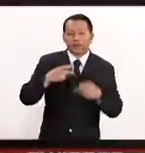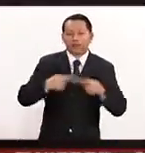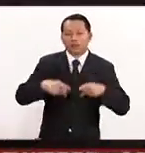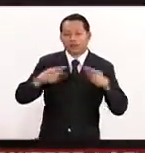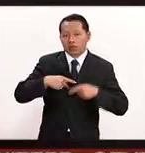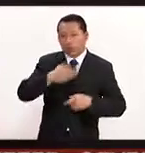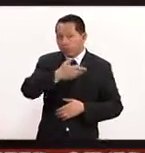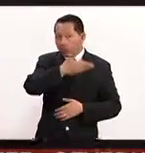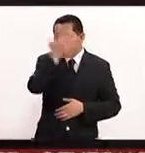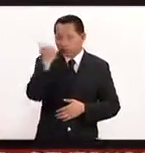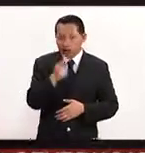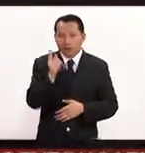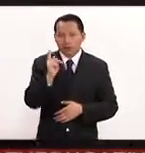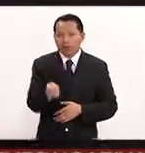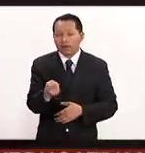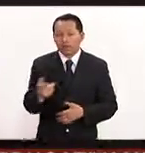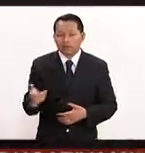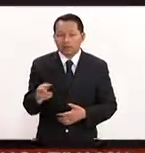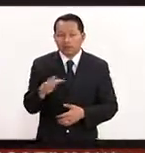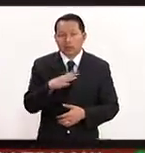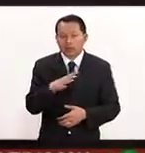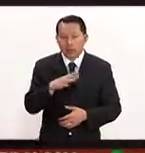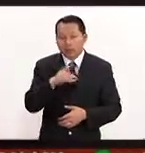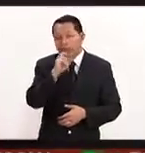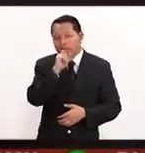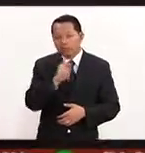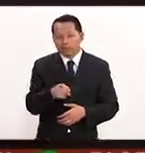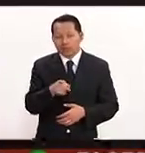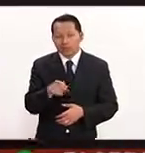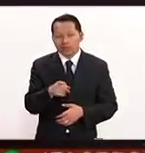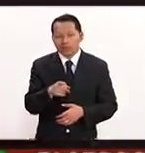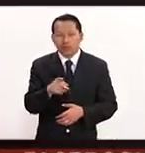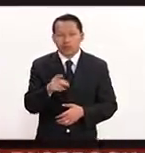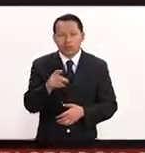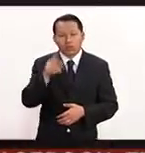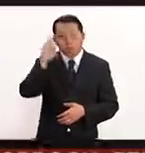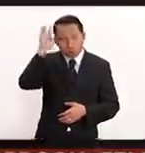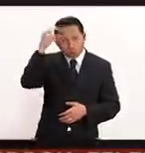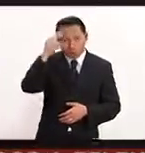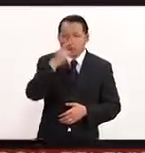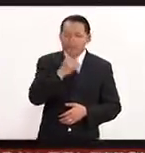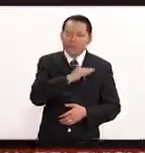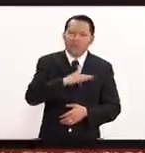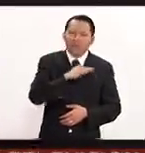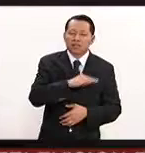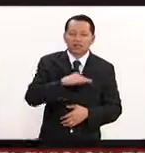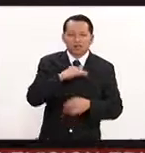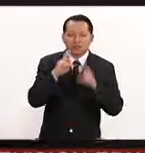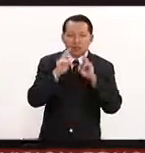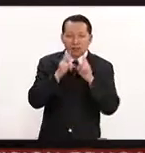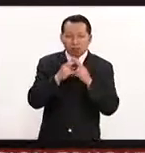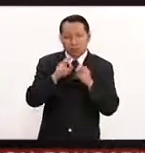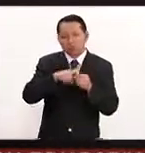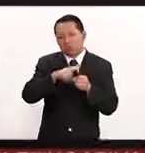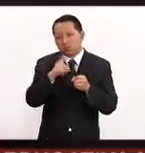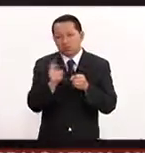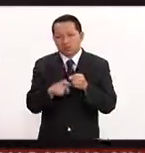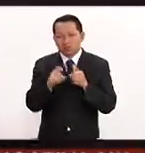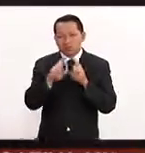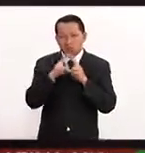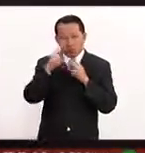lo que se estaba metiendo. Mientras tanto, Donald Trump los felicita por salirse de la Unión Europea. Hay